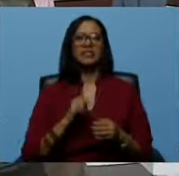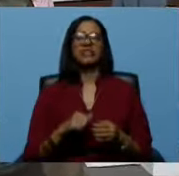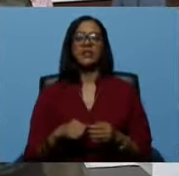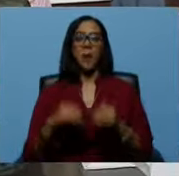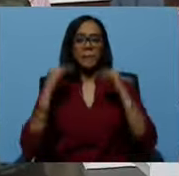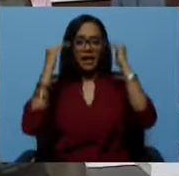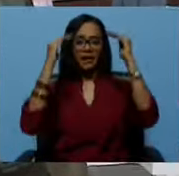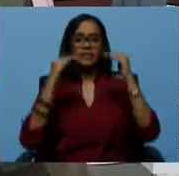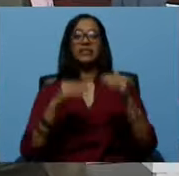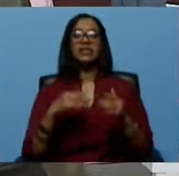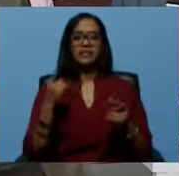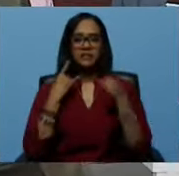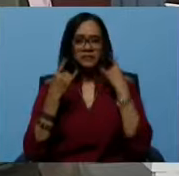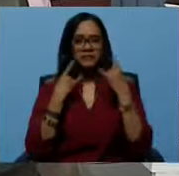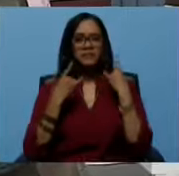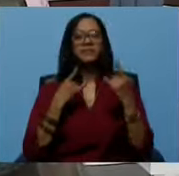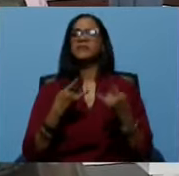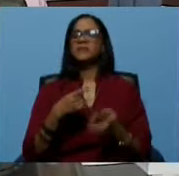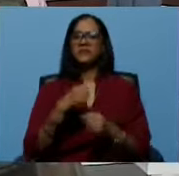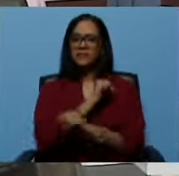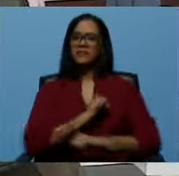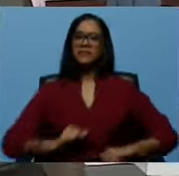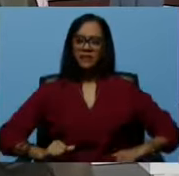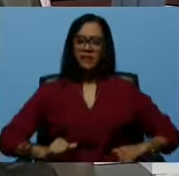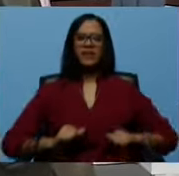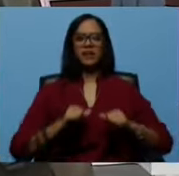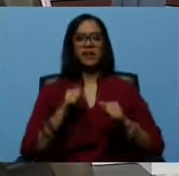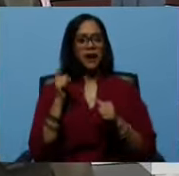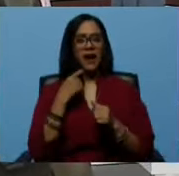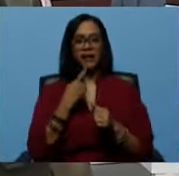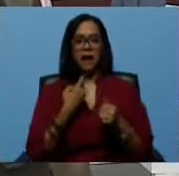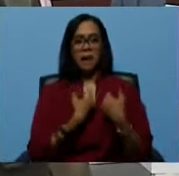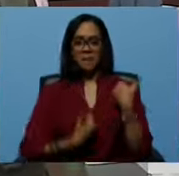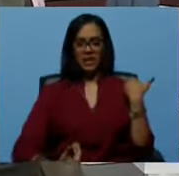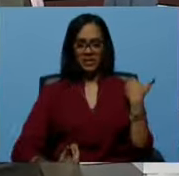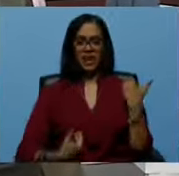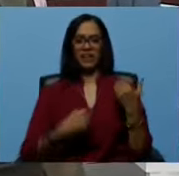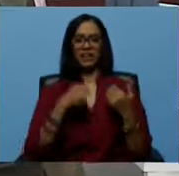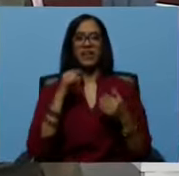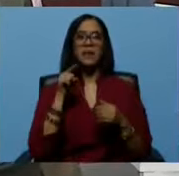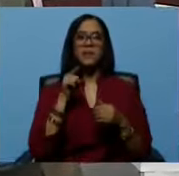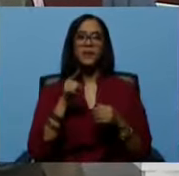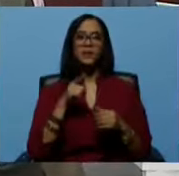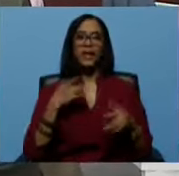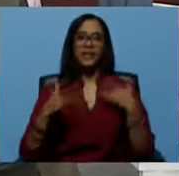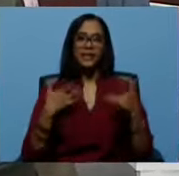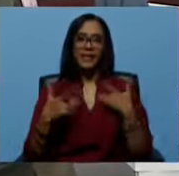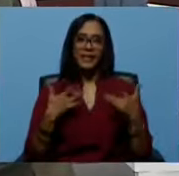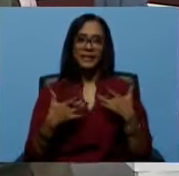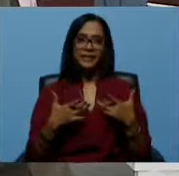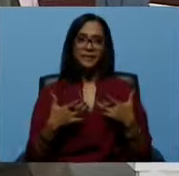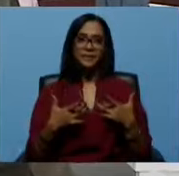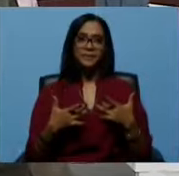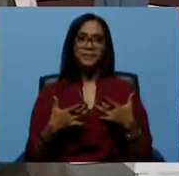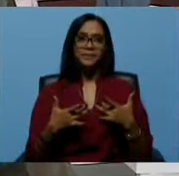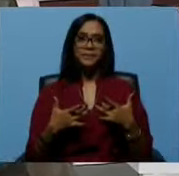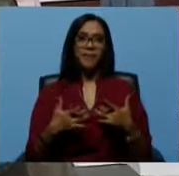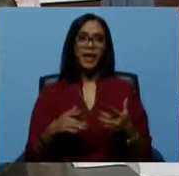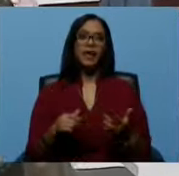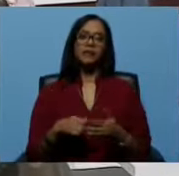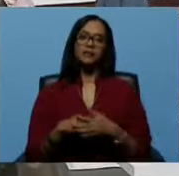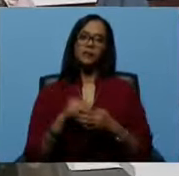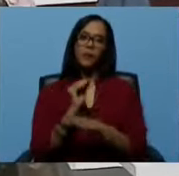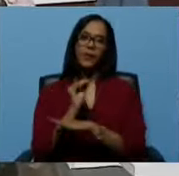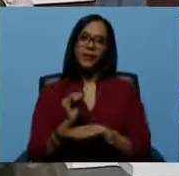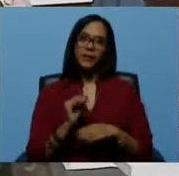de Comando de la Guardia Nacional Bolivariana, como ya lo decía el presidente constitucional de la República, por sus acciones en pro de preservar